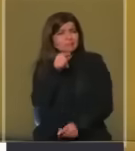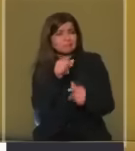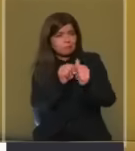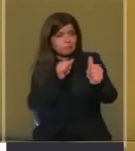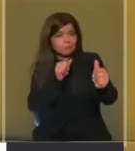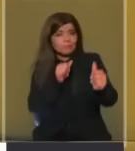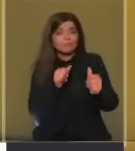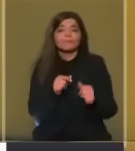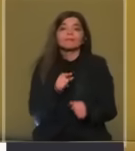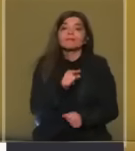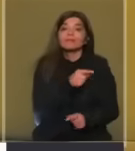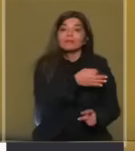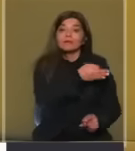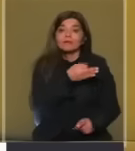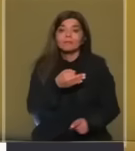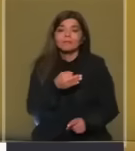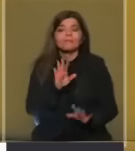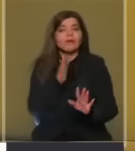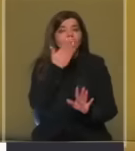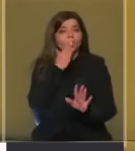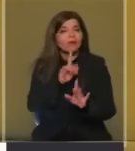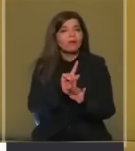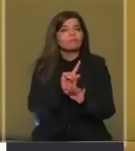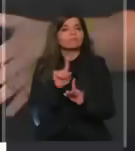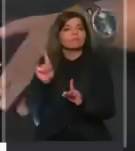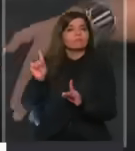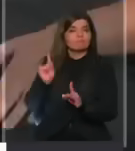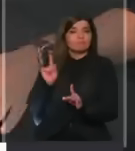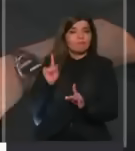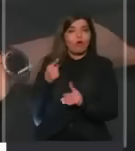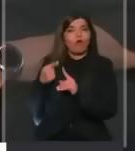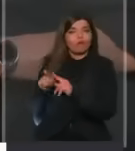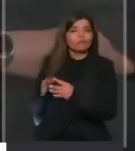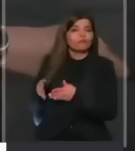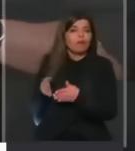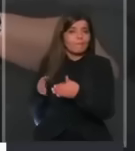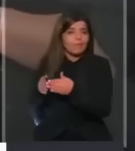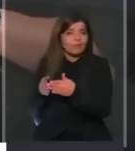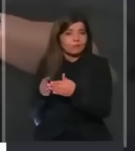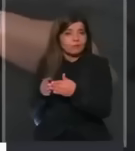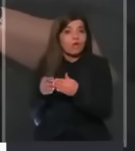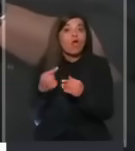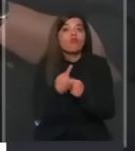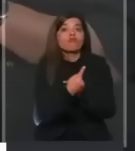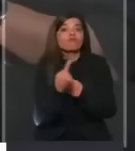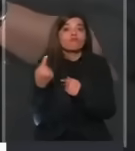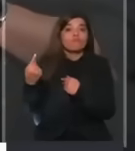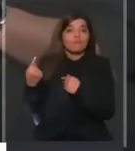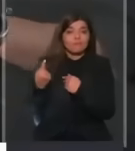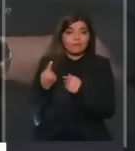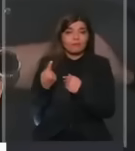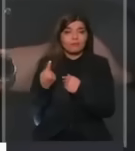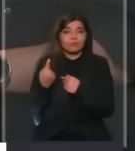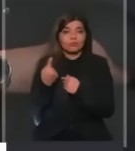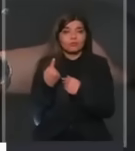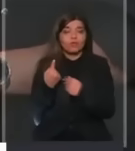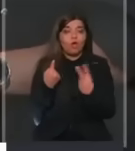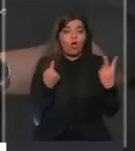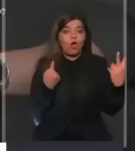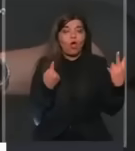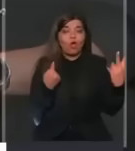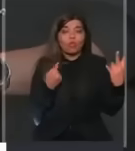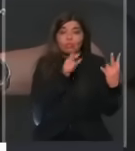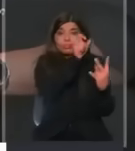Y ahí es donde él dice, prefiero que nos devolvamos. Sí, y ahí dice, vamos a tomar otro camino. Y nos devolvemos. Y venían dos personas